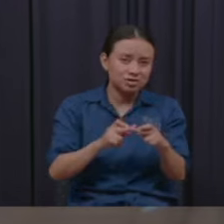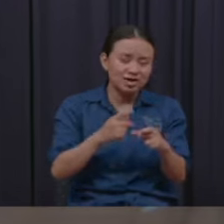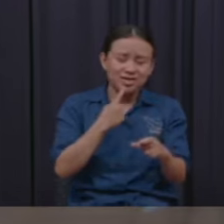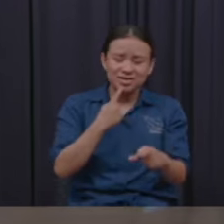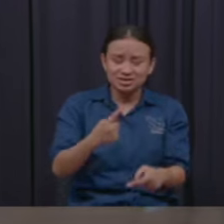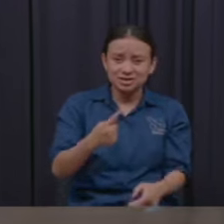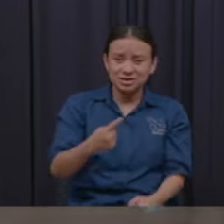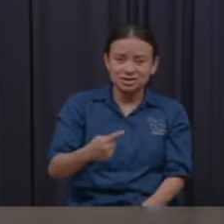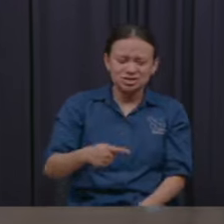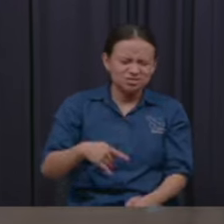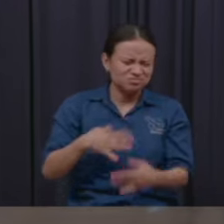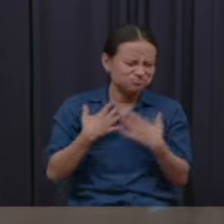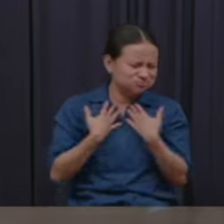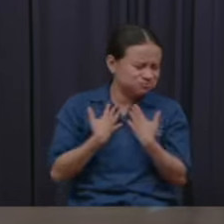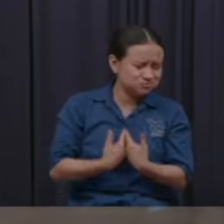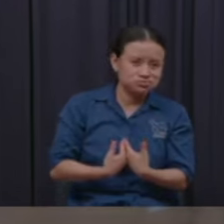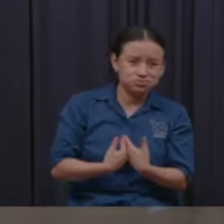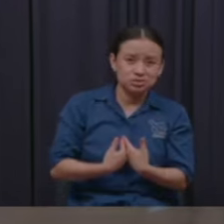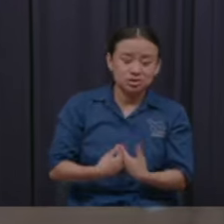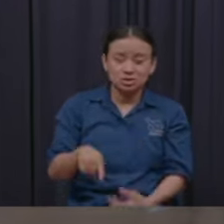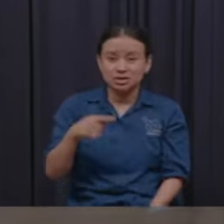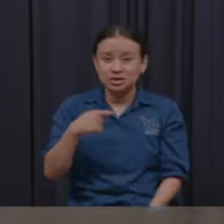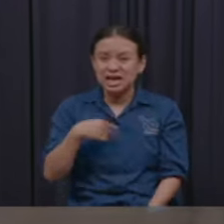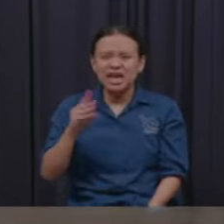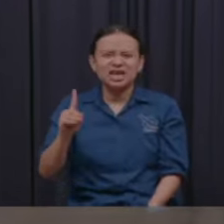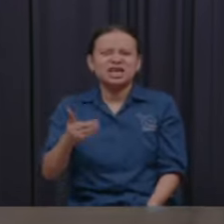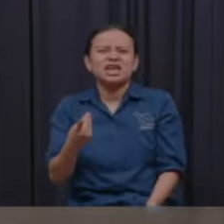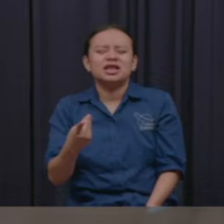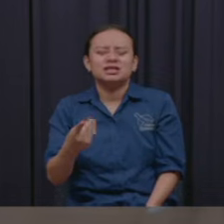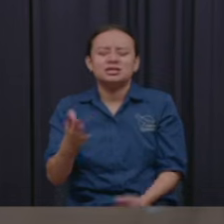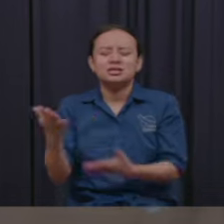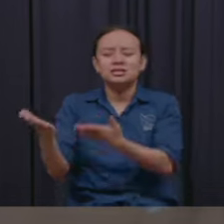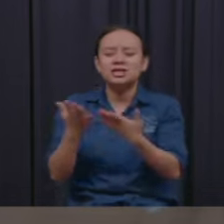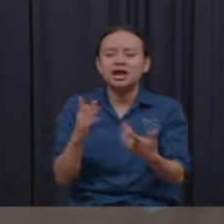me libertará de este cuerpo de muerte?